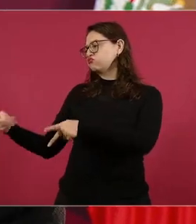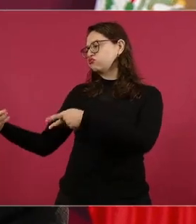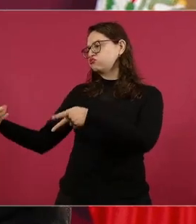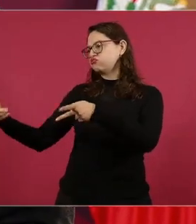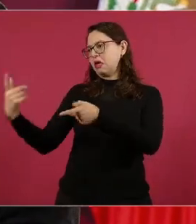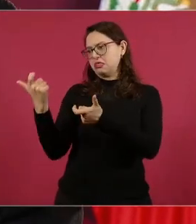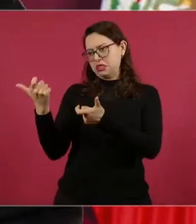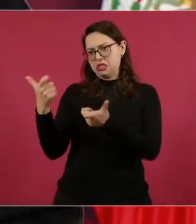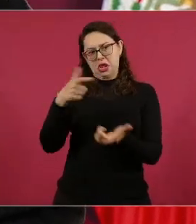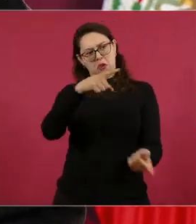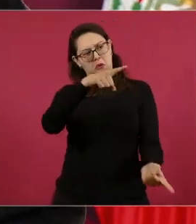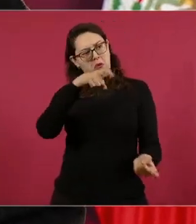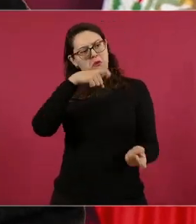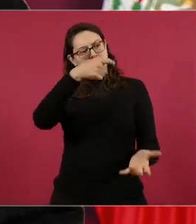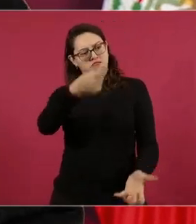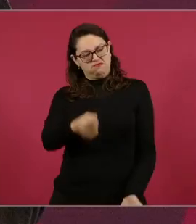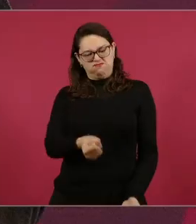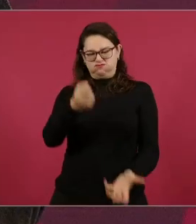pueblo.